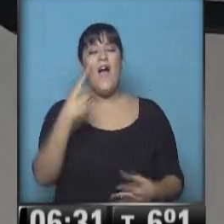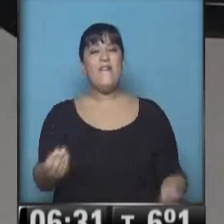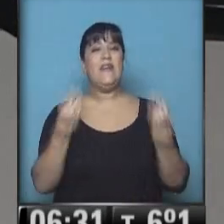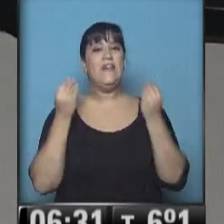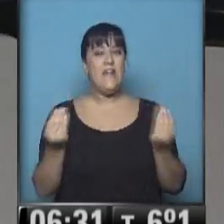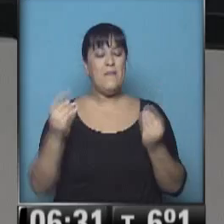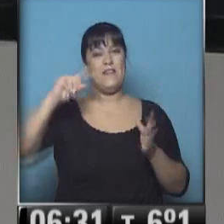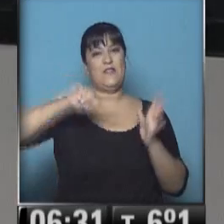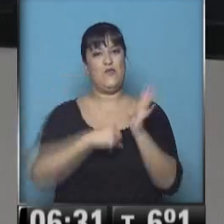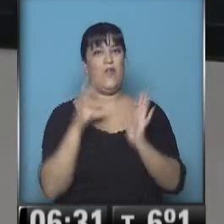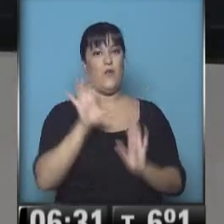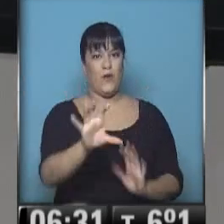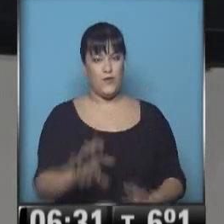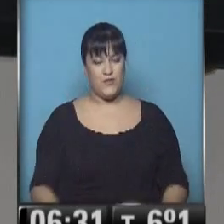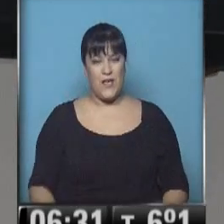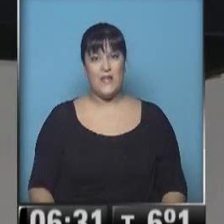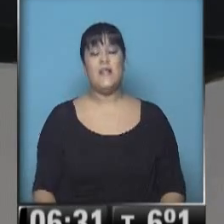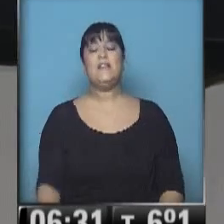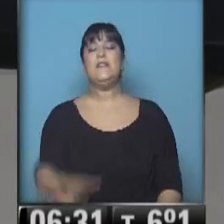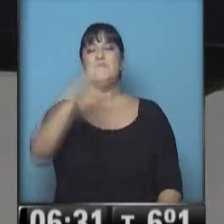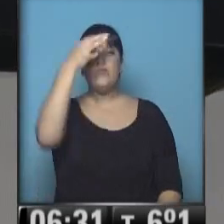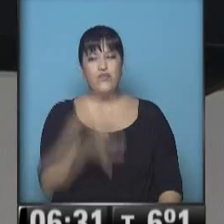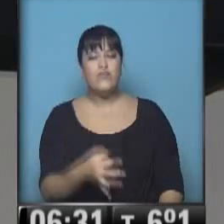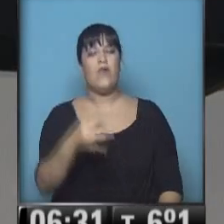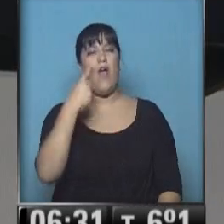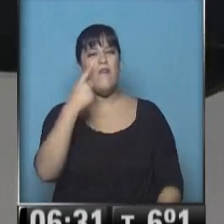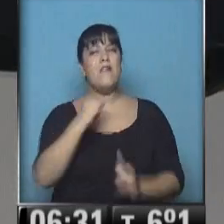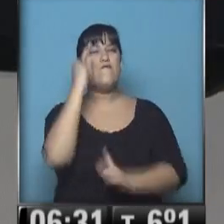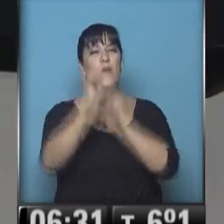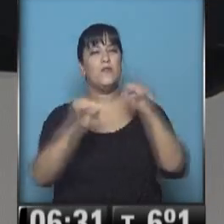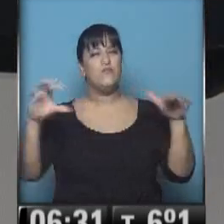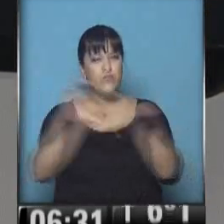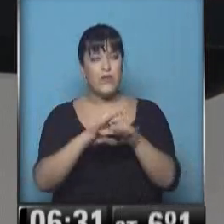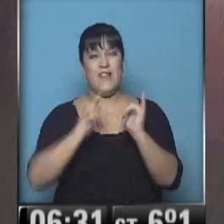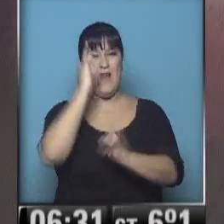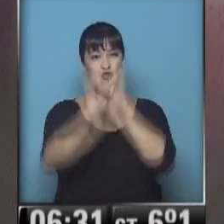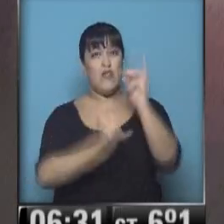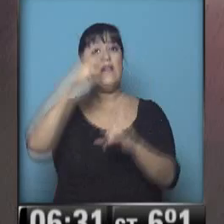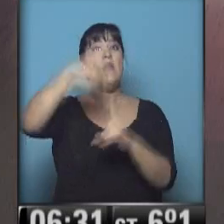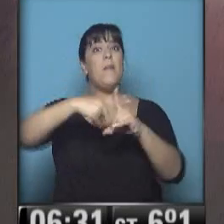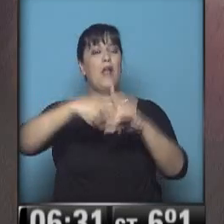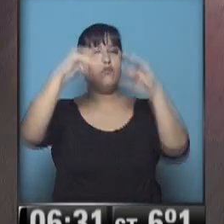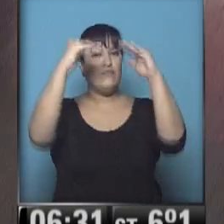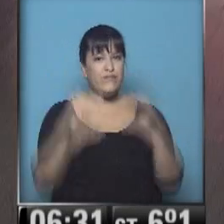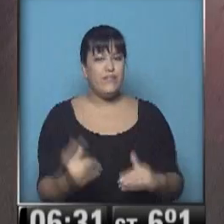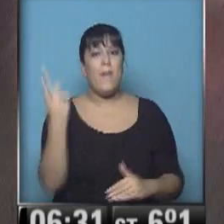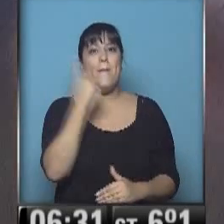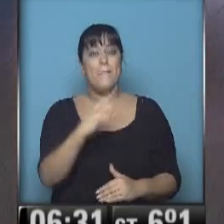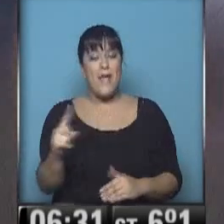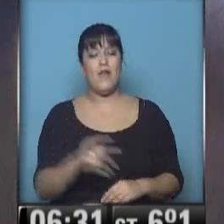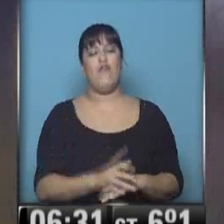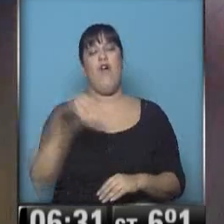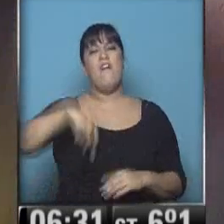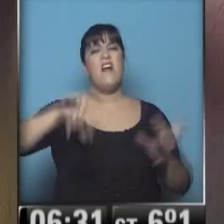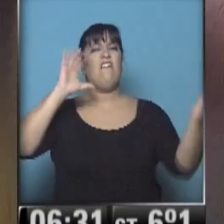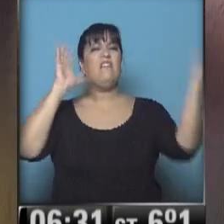en la ciudad de Buenos Aires? El dato exacto. Ya le dije, ya le conté que la temperatura descendió, pero el observador